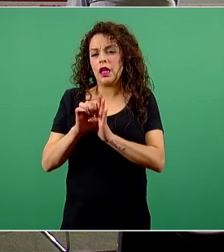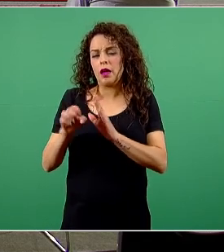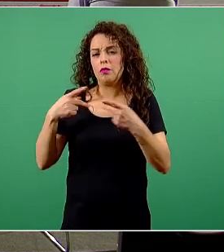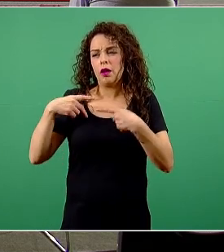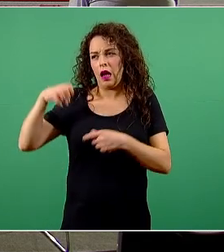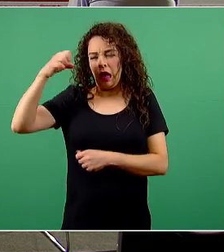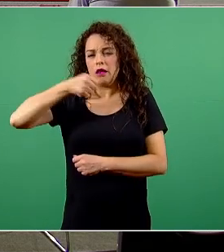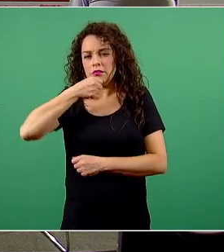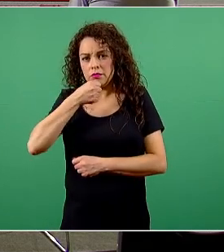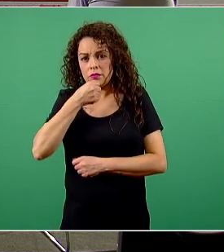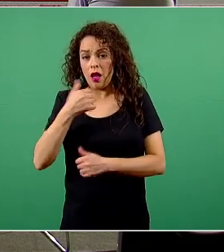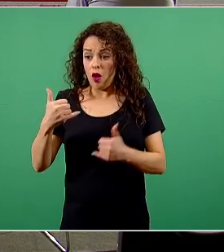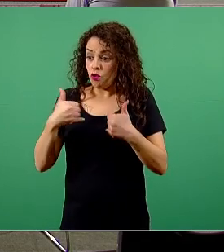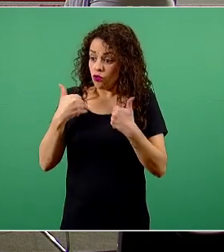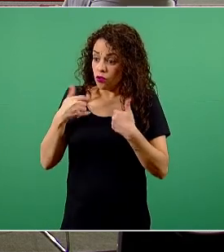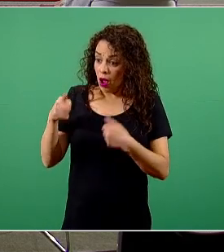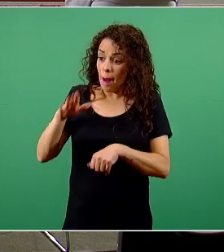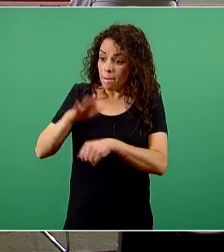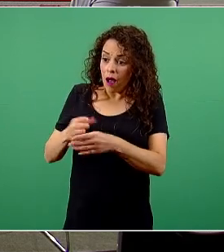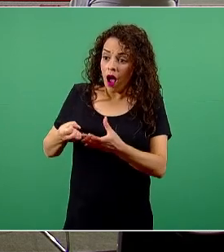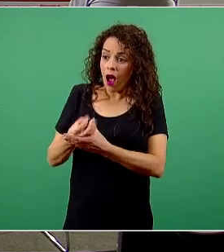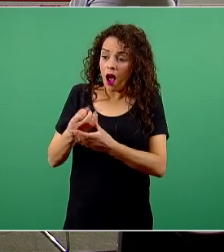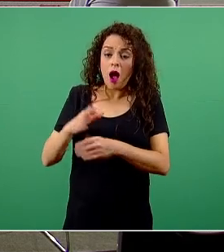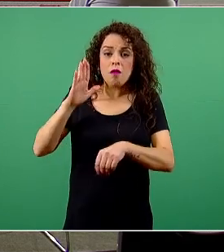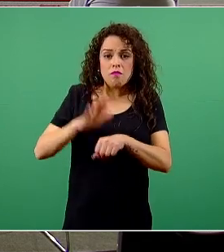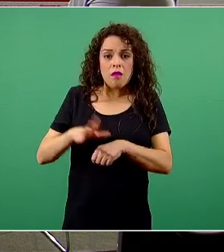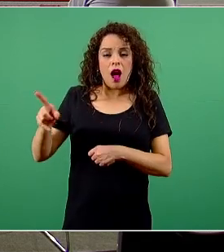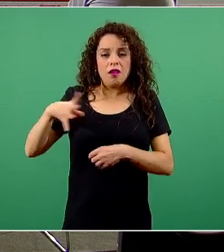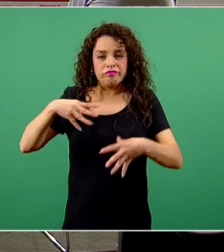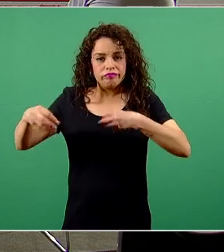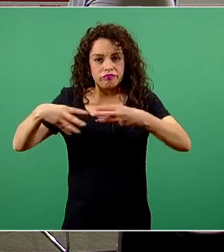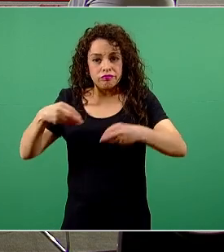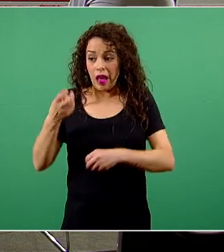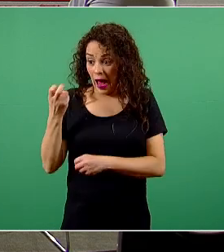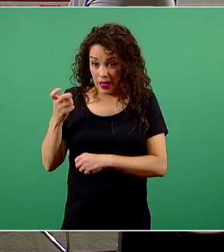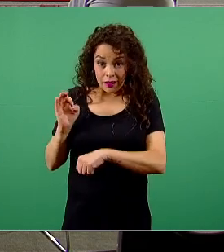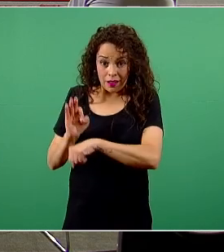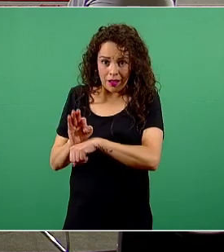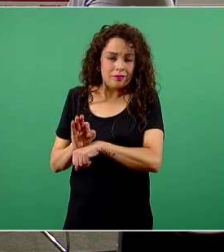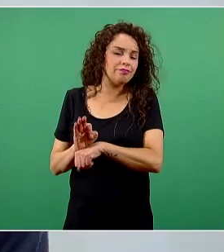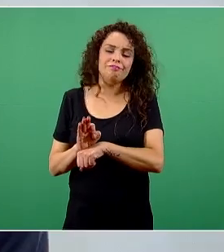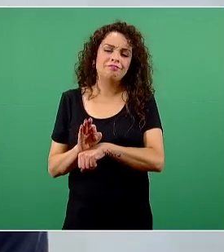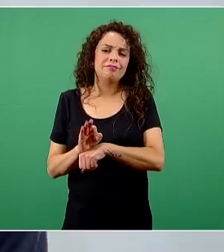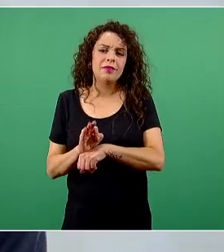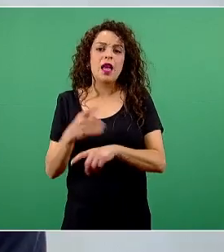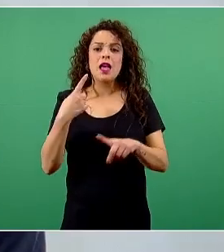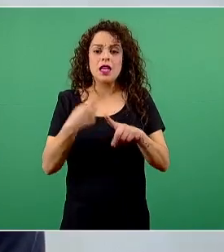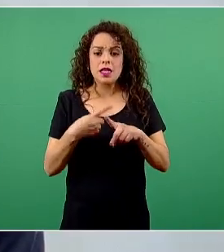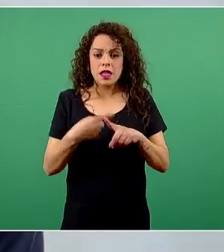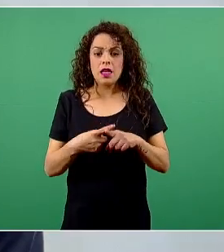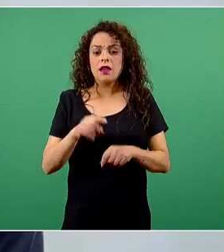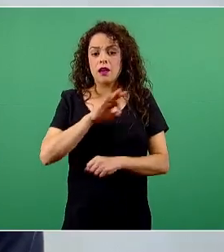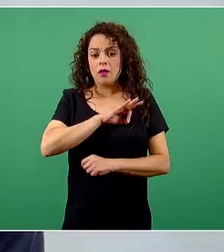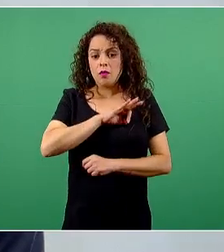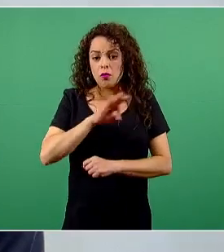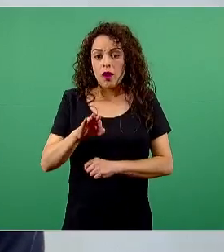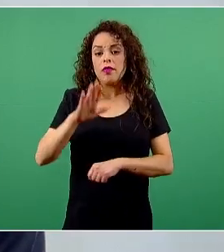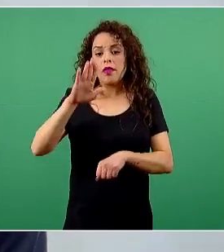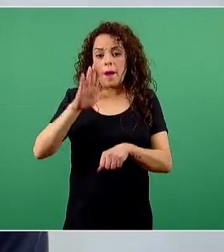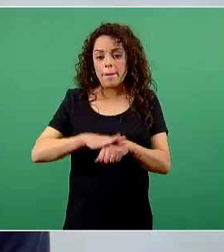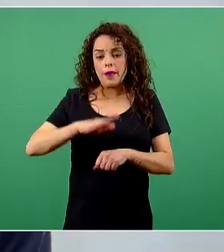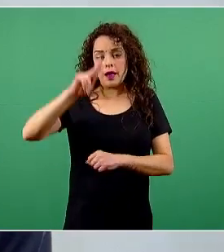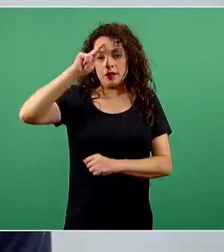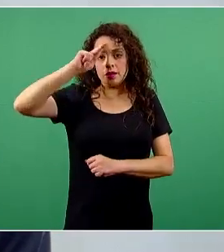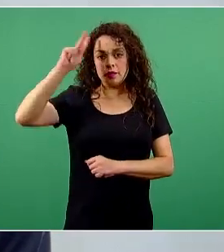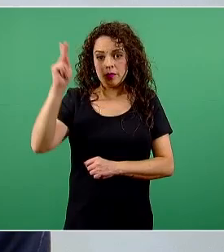son los jóvenes que salen más y se infectan más. Queremos proteger a quienes pueden tener consecuencias mayores